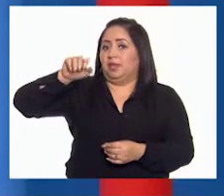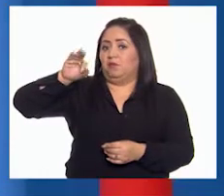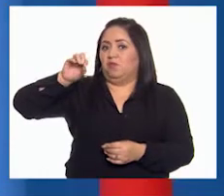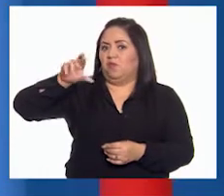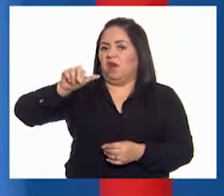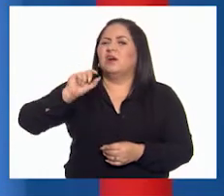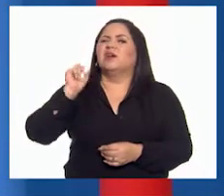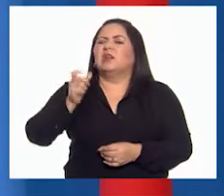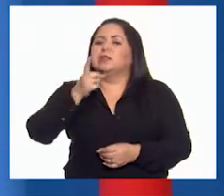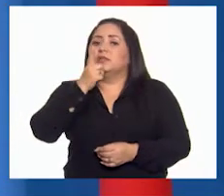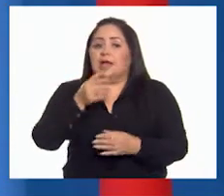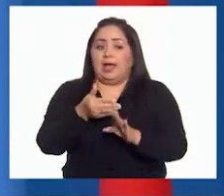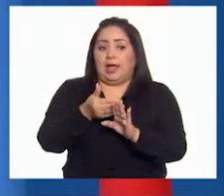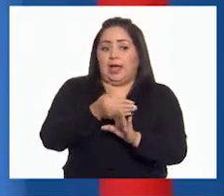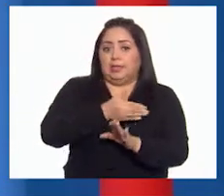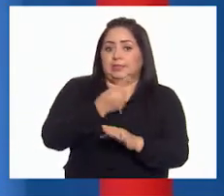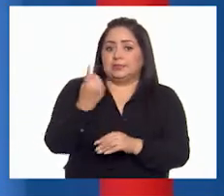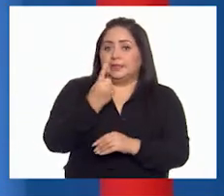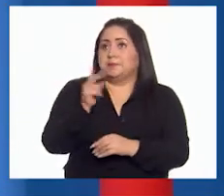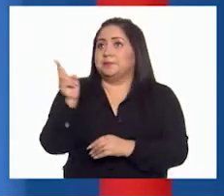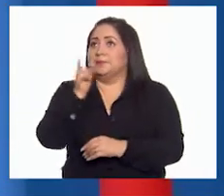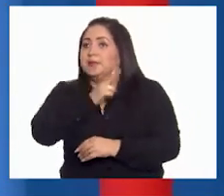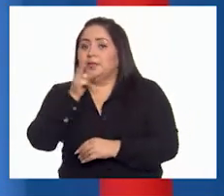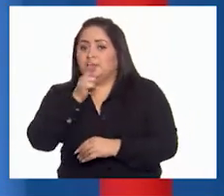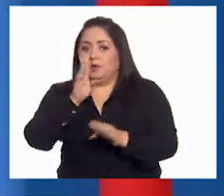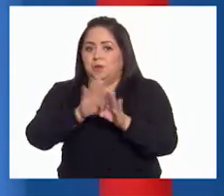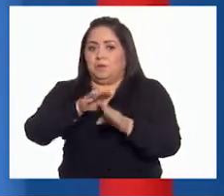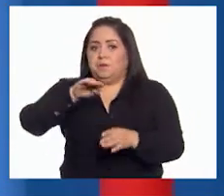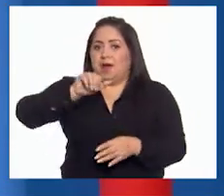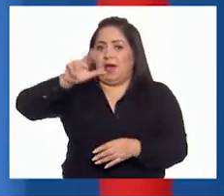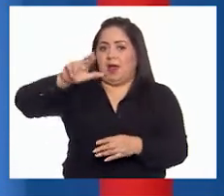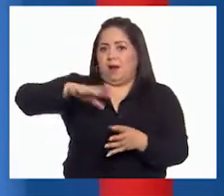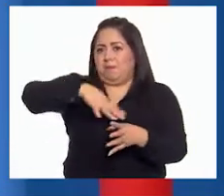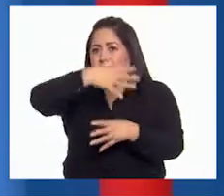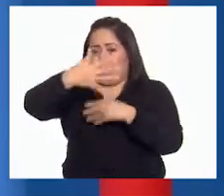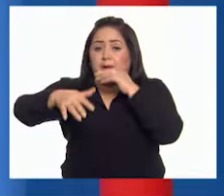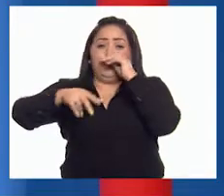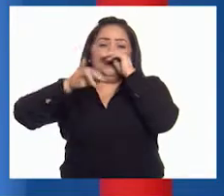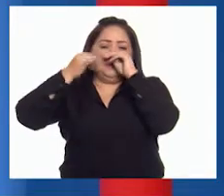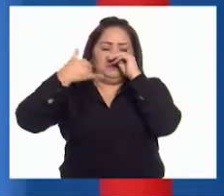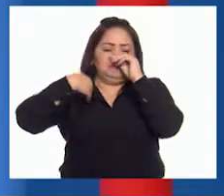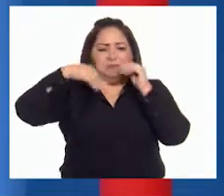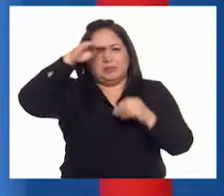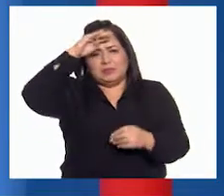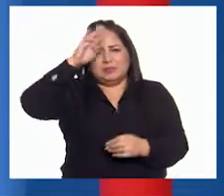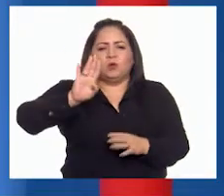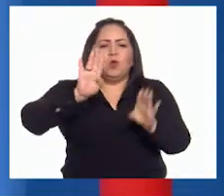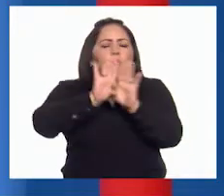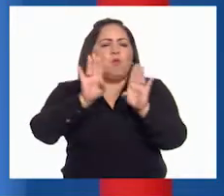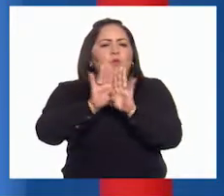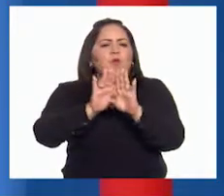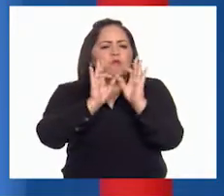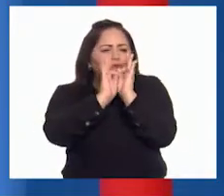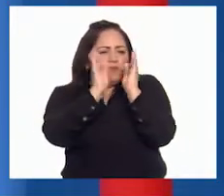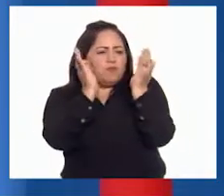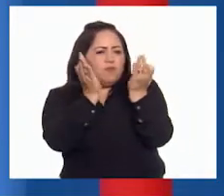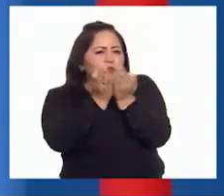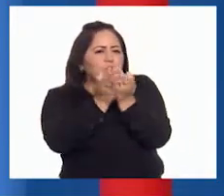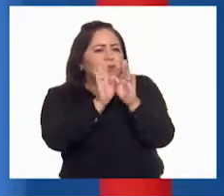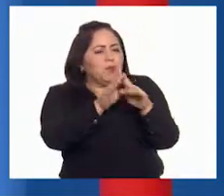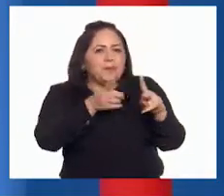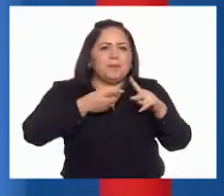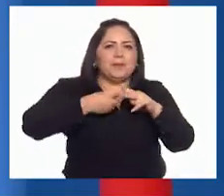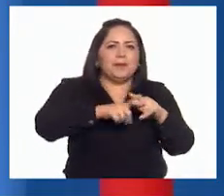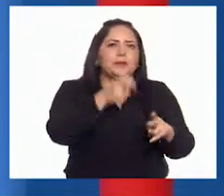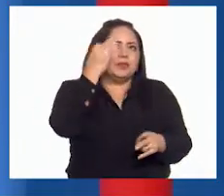dice, antes que el viento fuera mar volcado. Y considero que es una forma de retratar el inicio